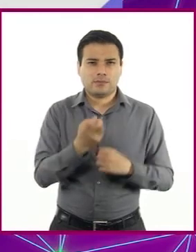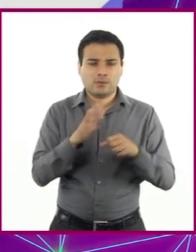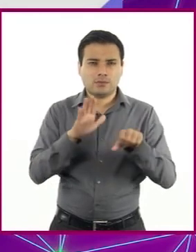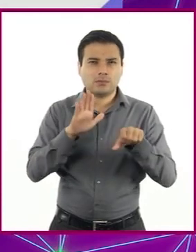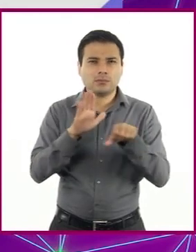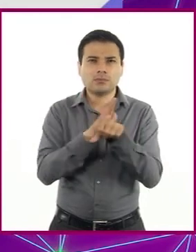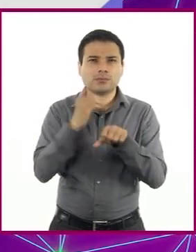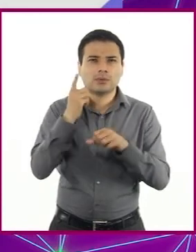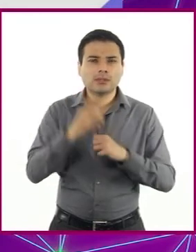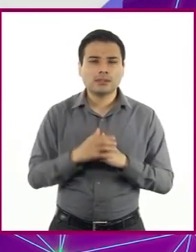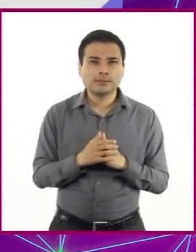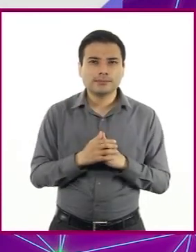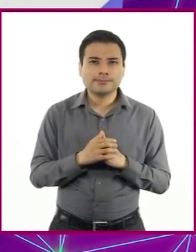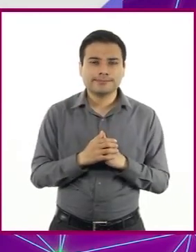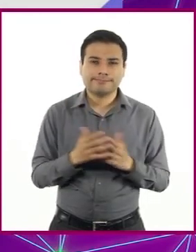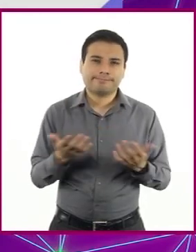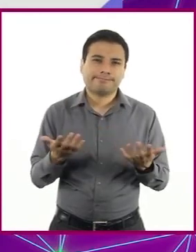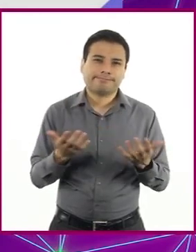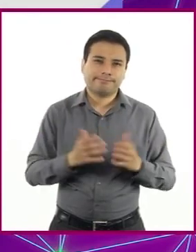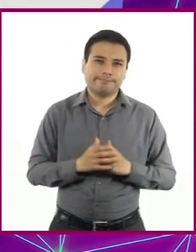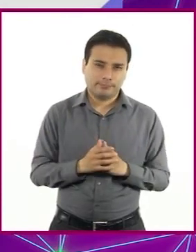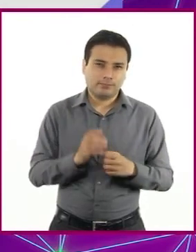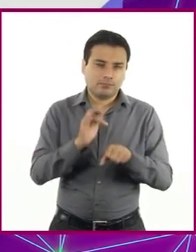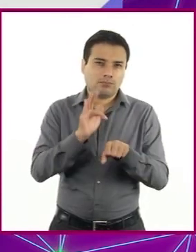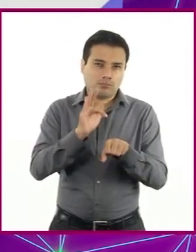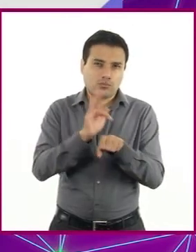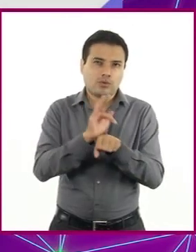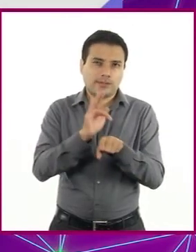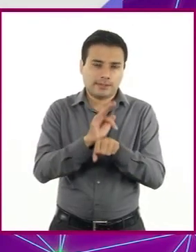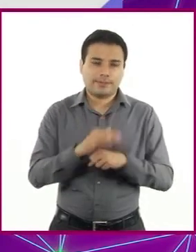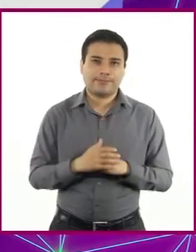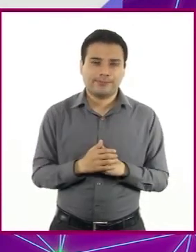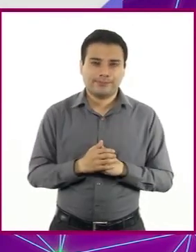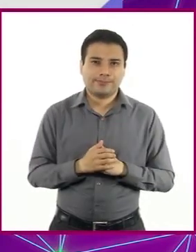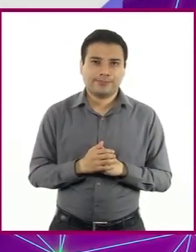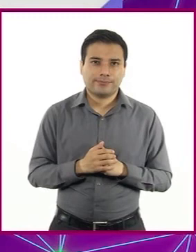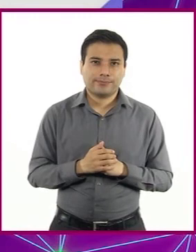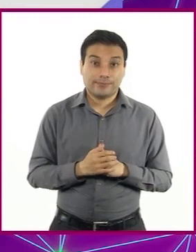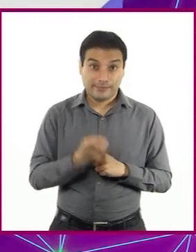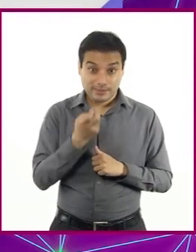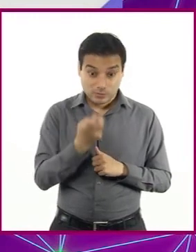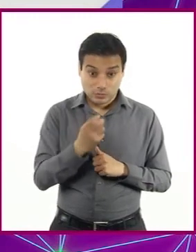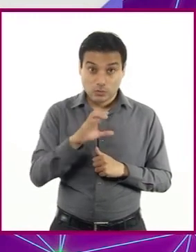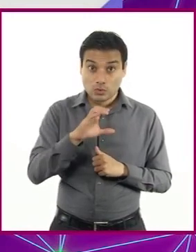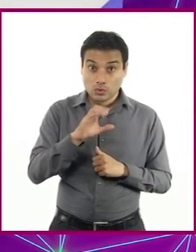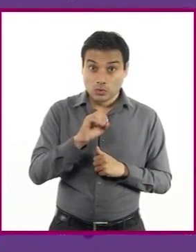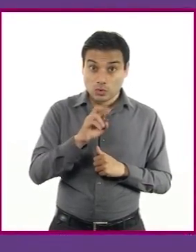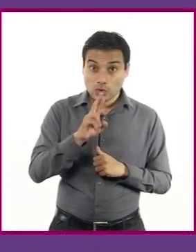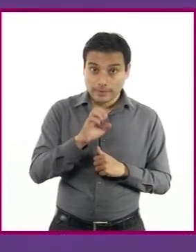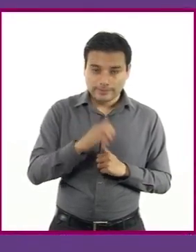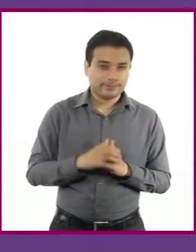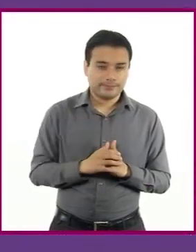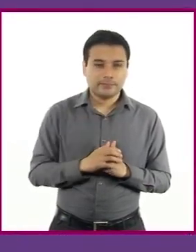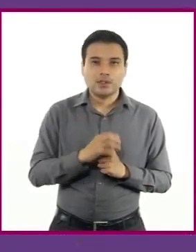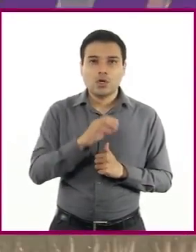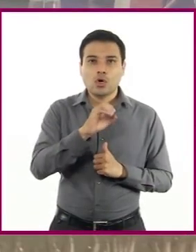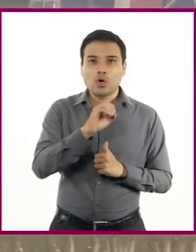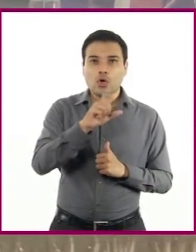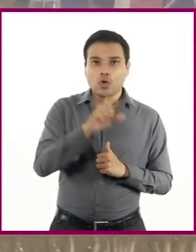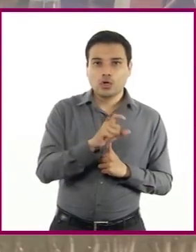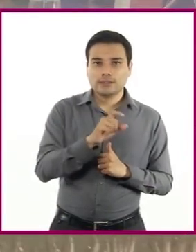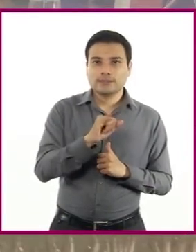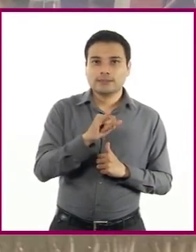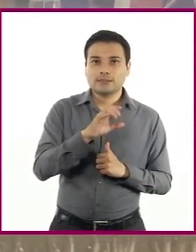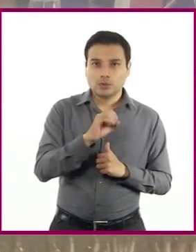incrusta, sino que lo recubre y lo protege, pero esto ya no es cobre, sino óxido de cobre.